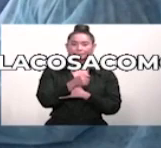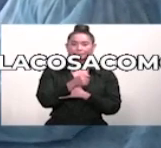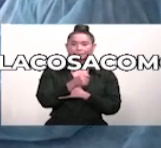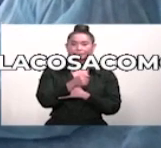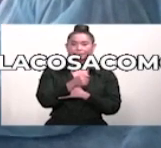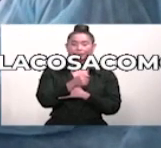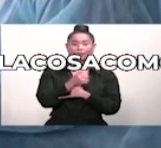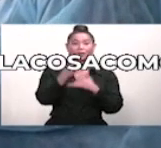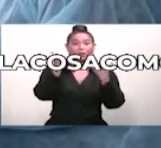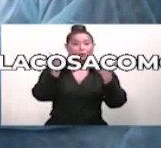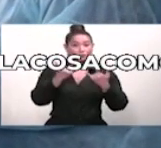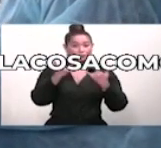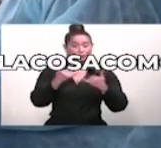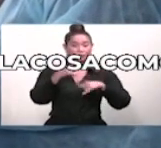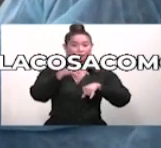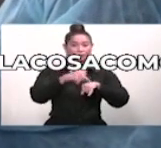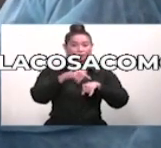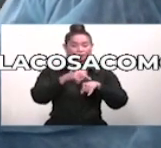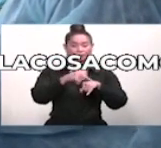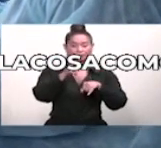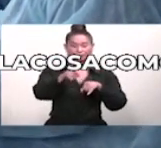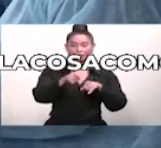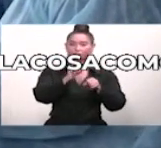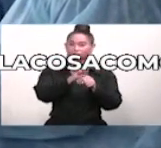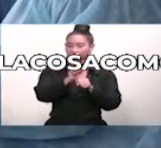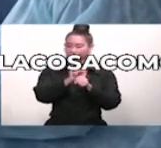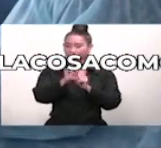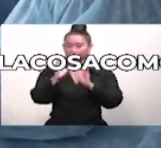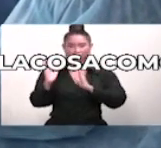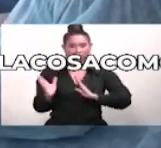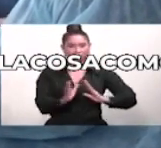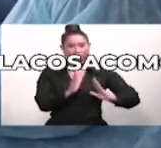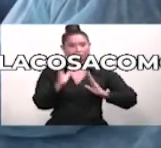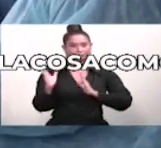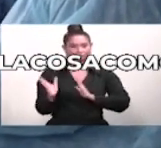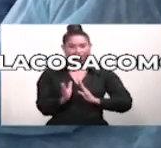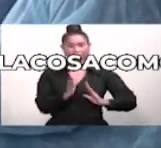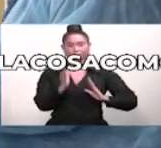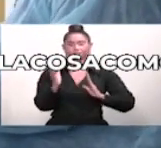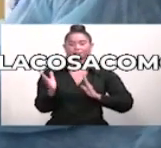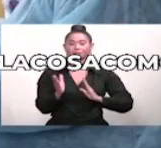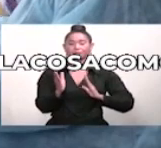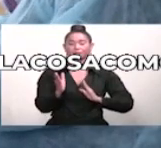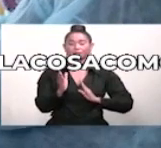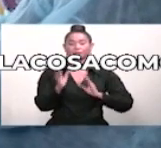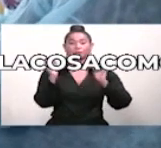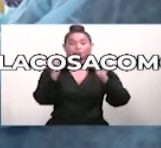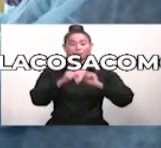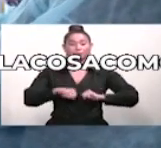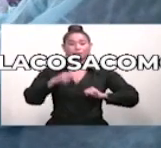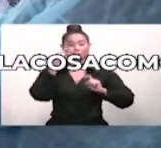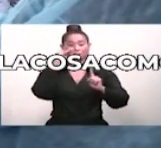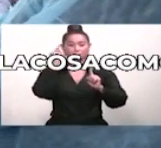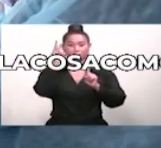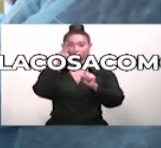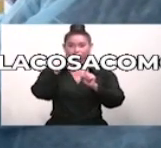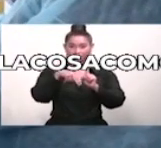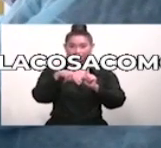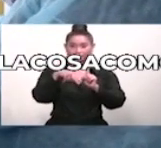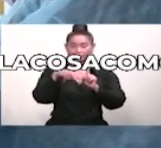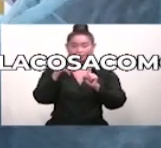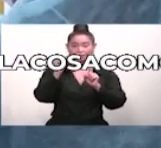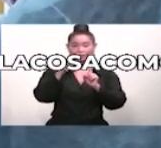se encuentra en este momento siendo parte de todo el proceso para poder